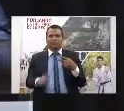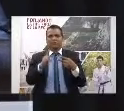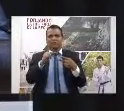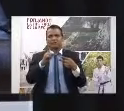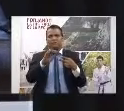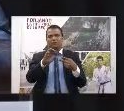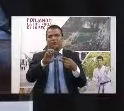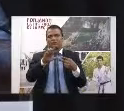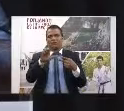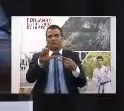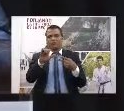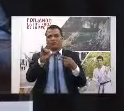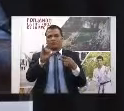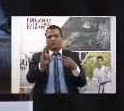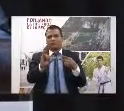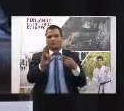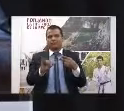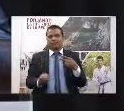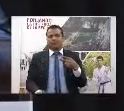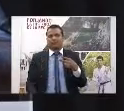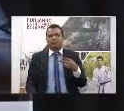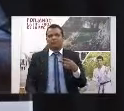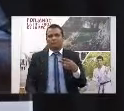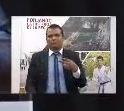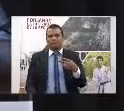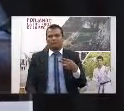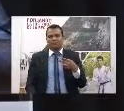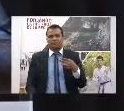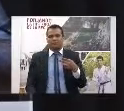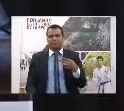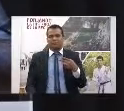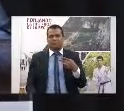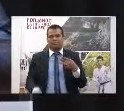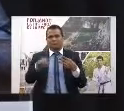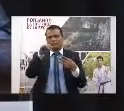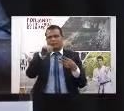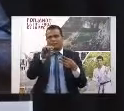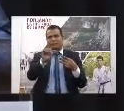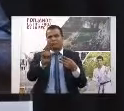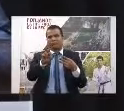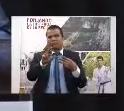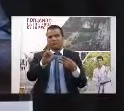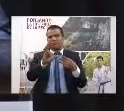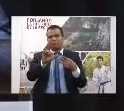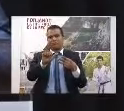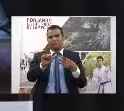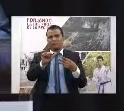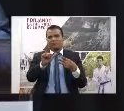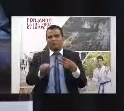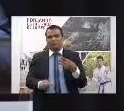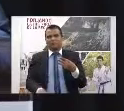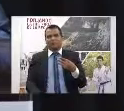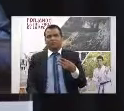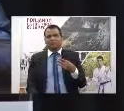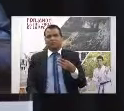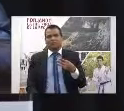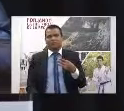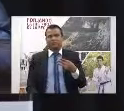Kelly Alejandra Mazuera Correa, María Alejandra Muñoz Estrada,